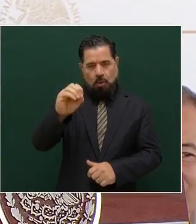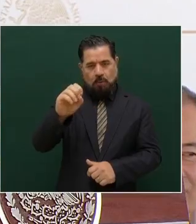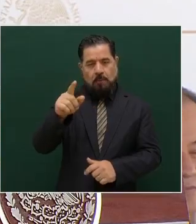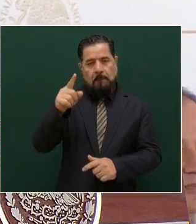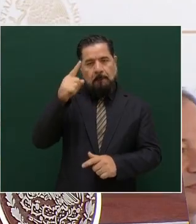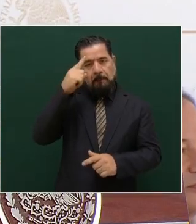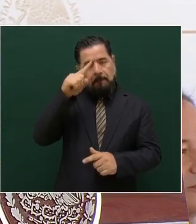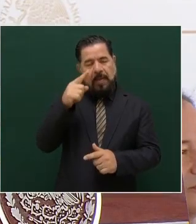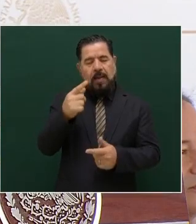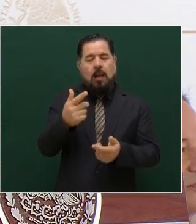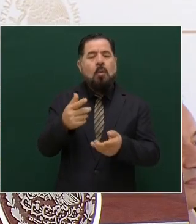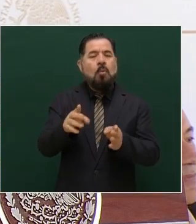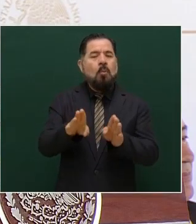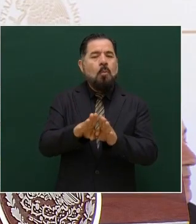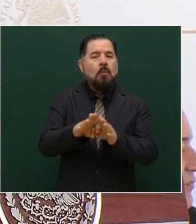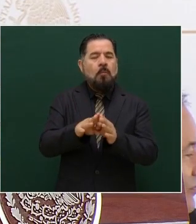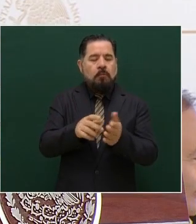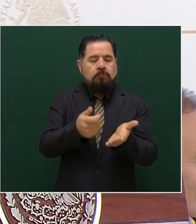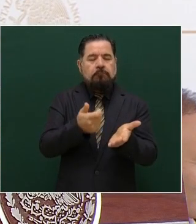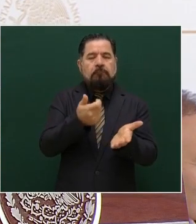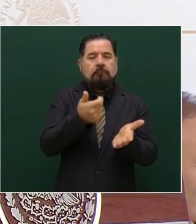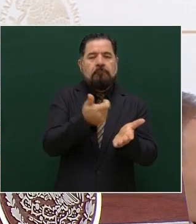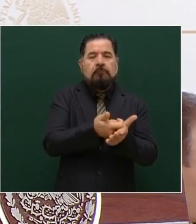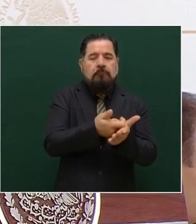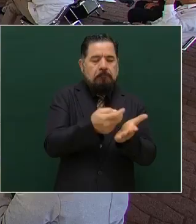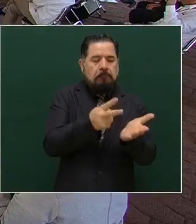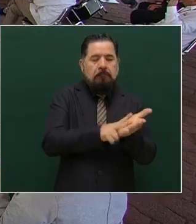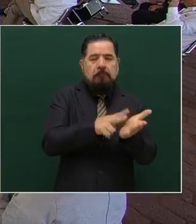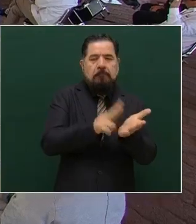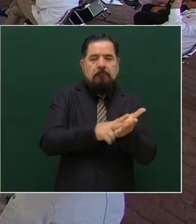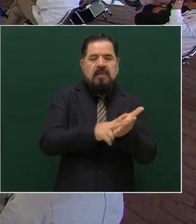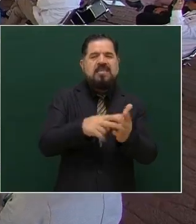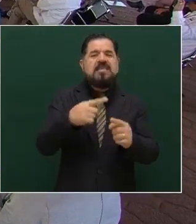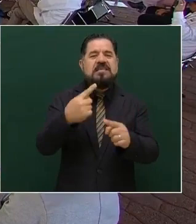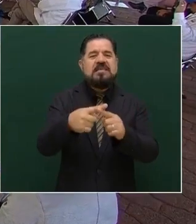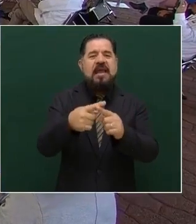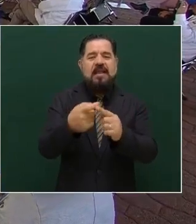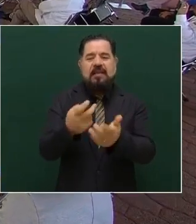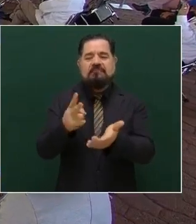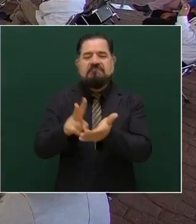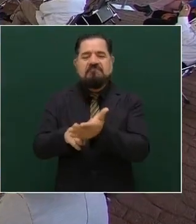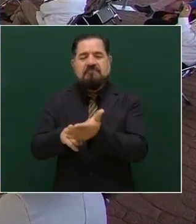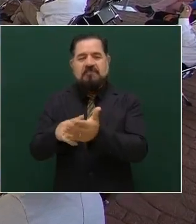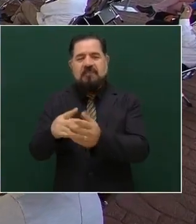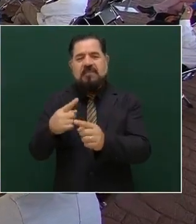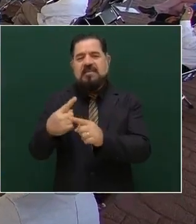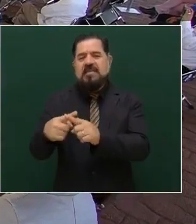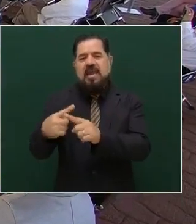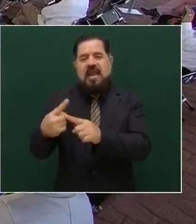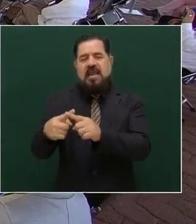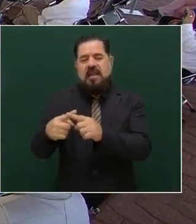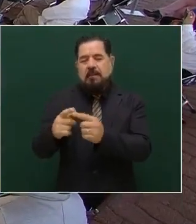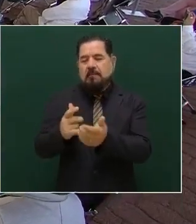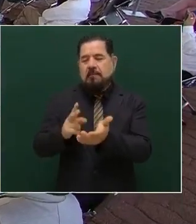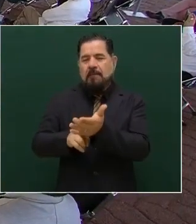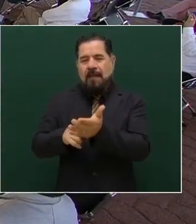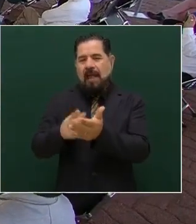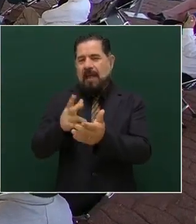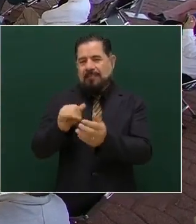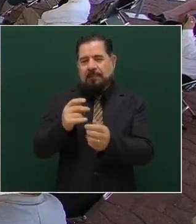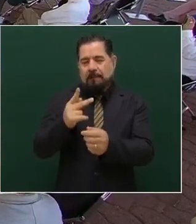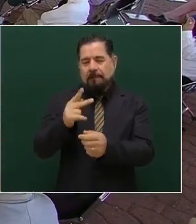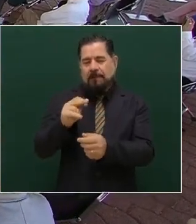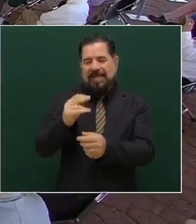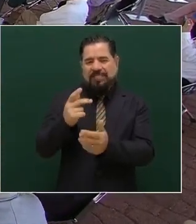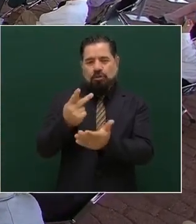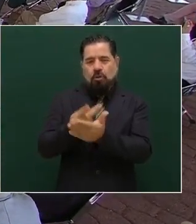de quién es quién en los precios del consumidor. Entonces, adelante, Alfonso. Gracias.